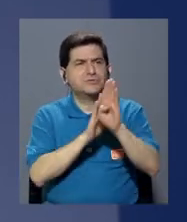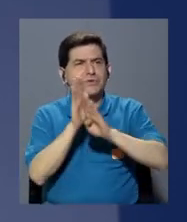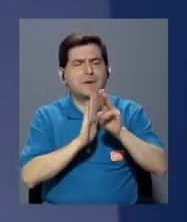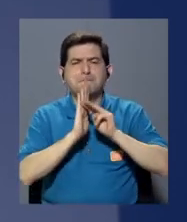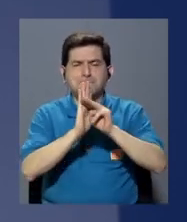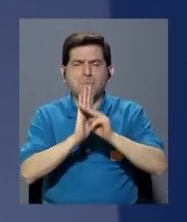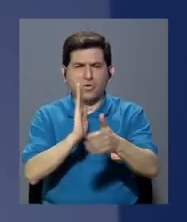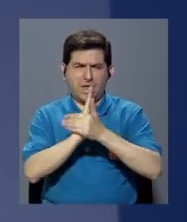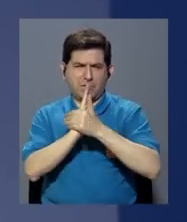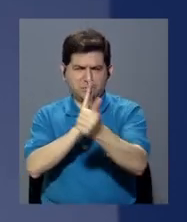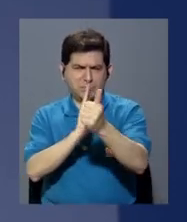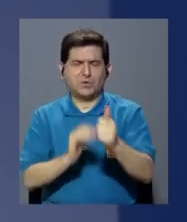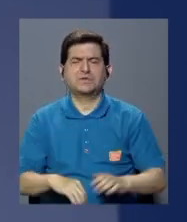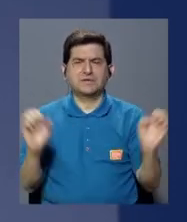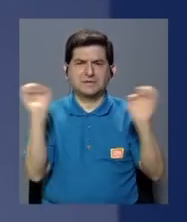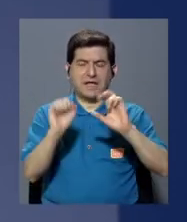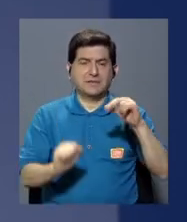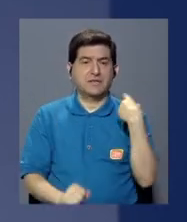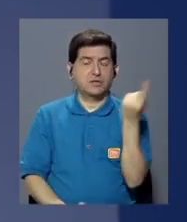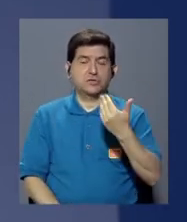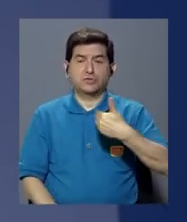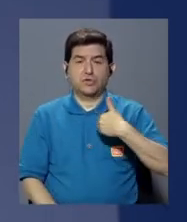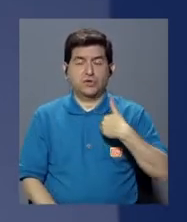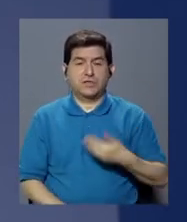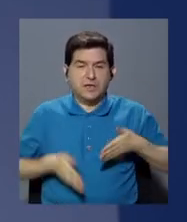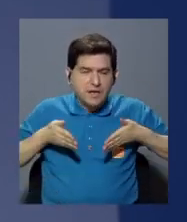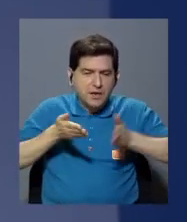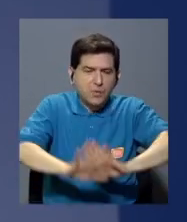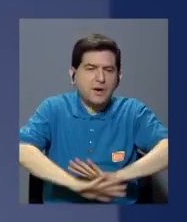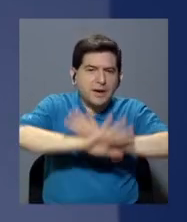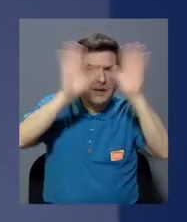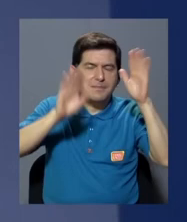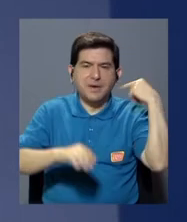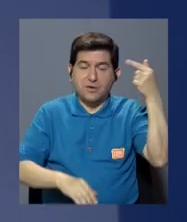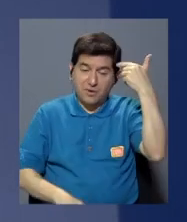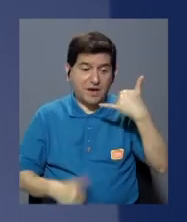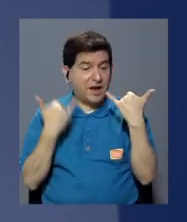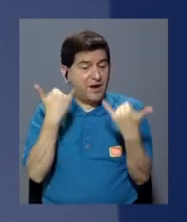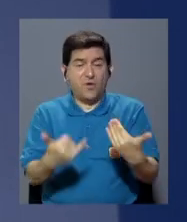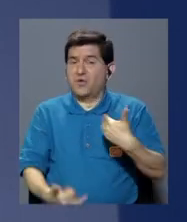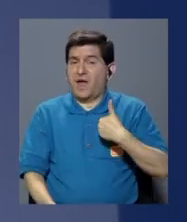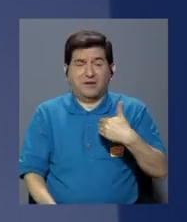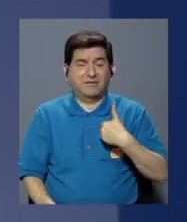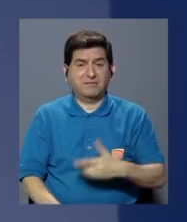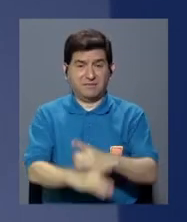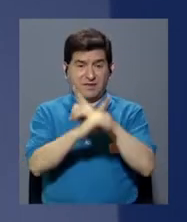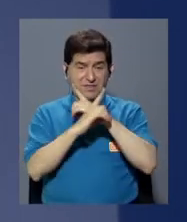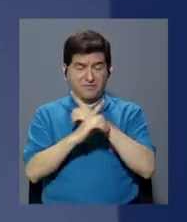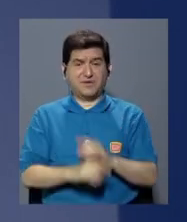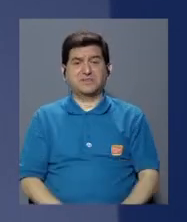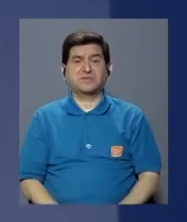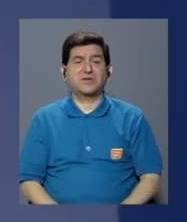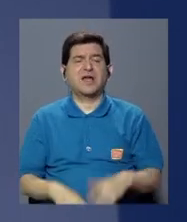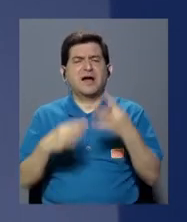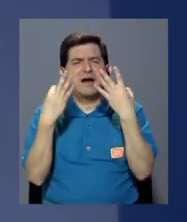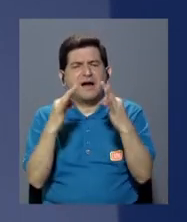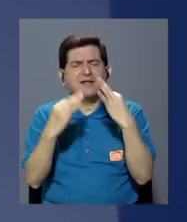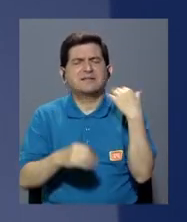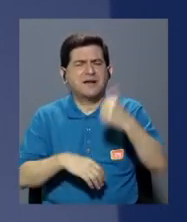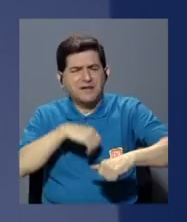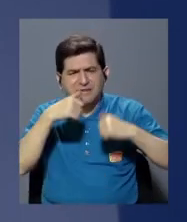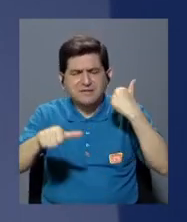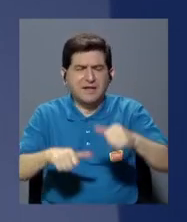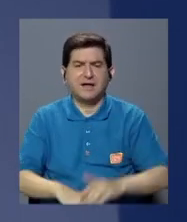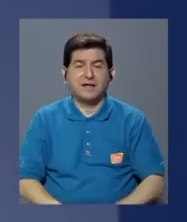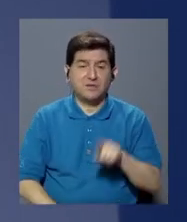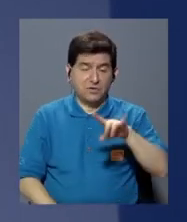poder desarrollar modelos potentes de energía, no solamente debemos de tener una hoja de ruta clara, que el Estado no la tiene en este momento y que la Defensoría ha ahogado en muchas de